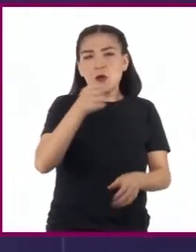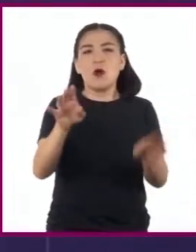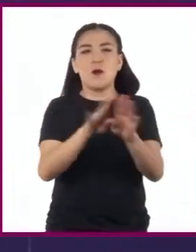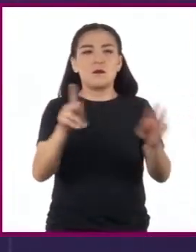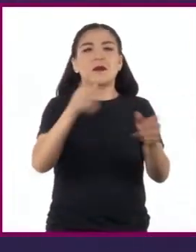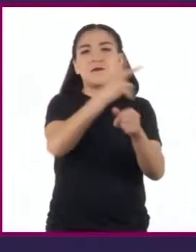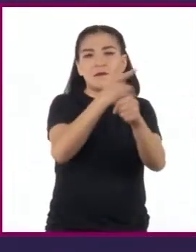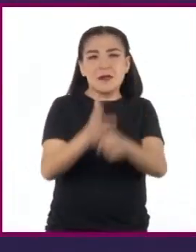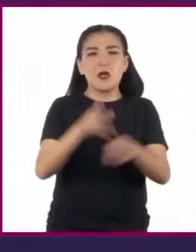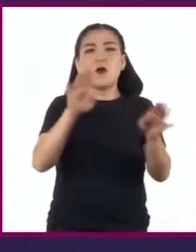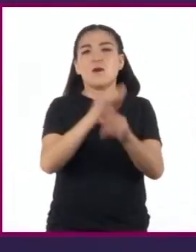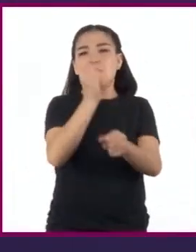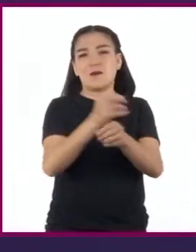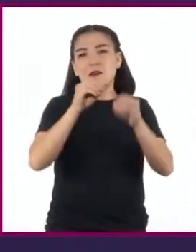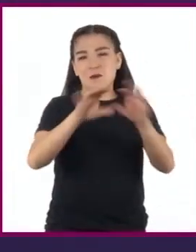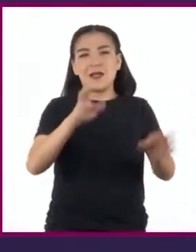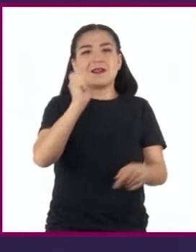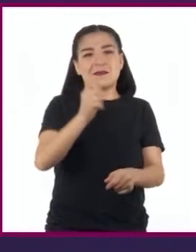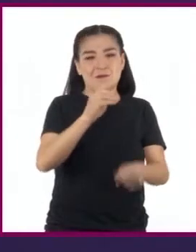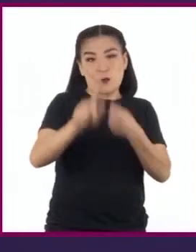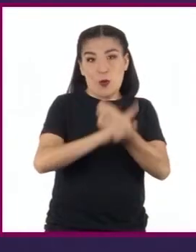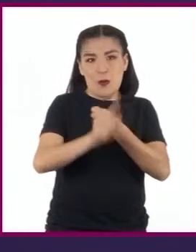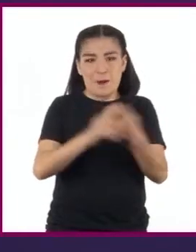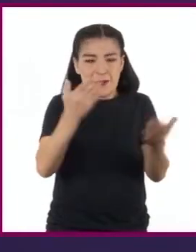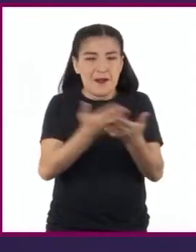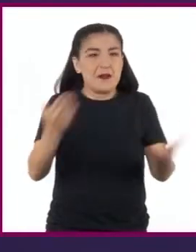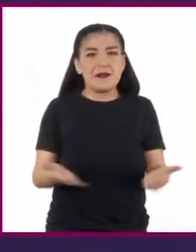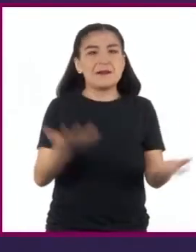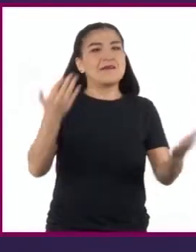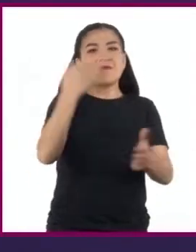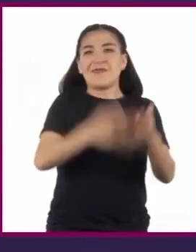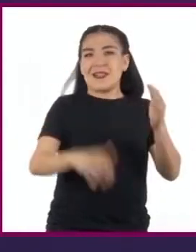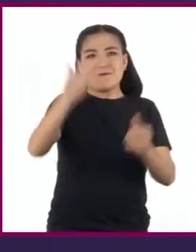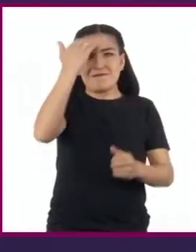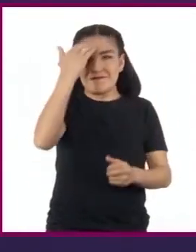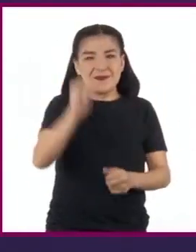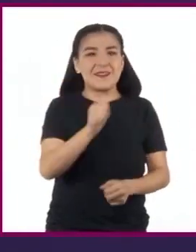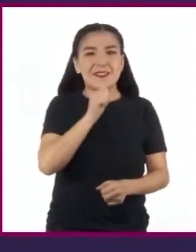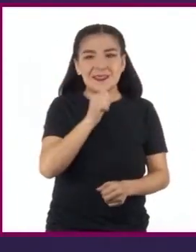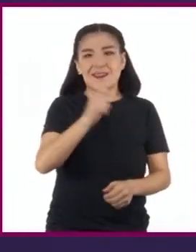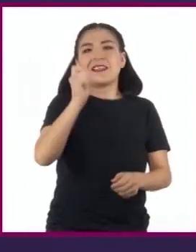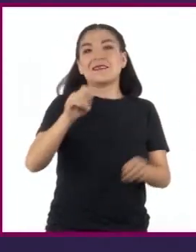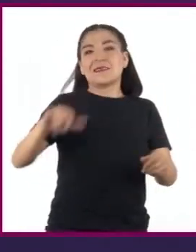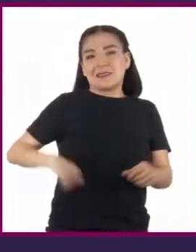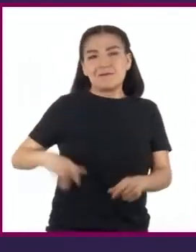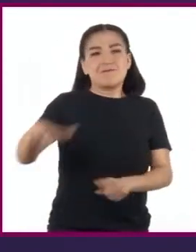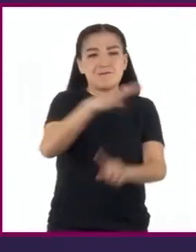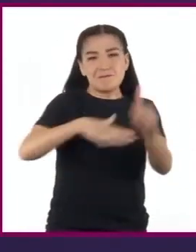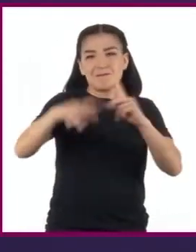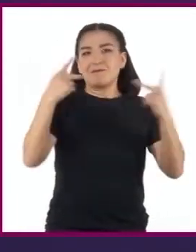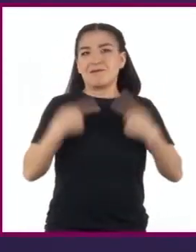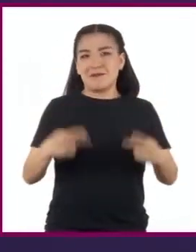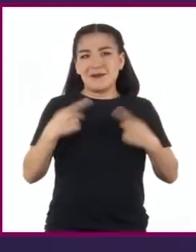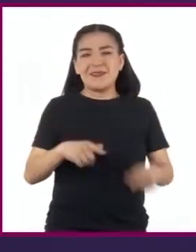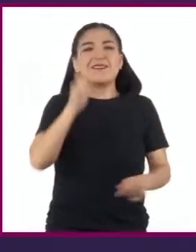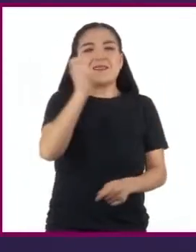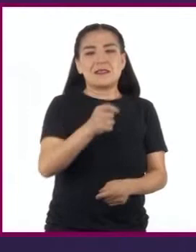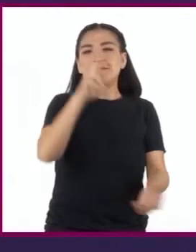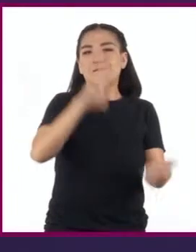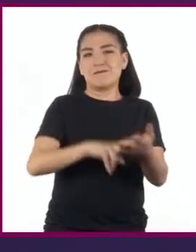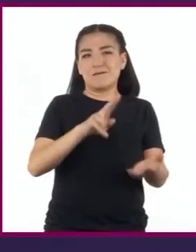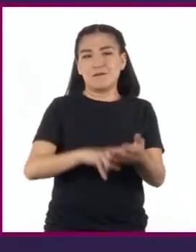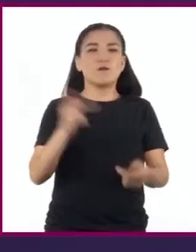transmite información sobre un hecho actual, desconocido, inédito y de interés general y con determinado